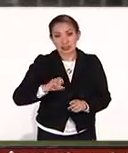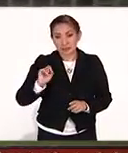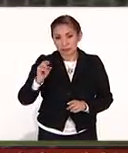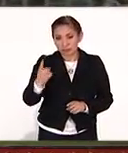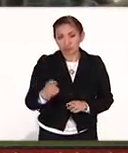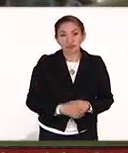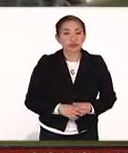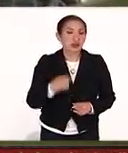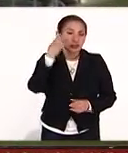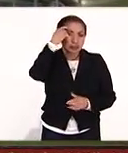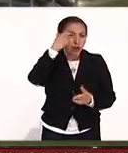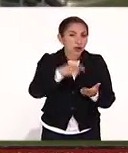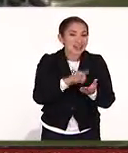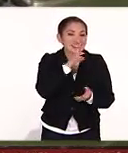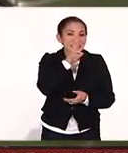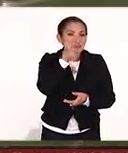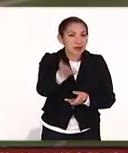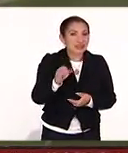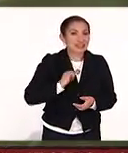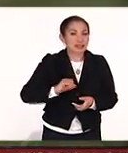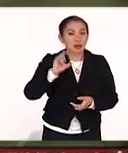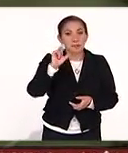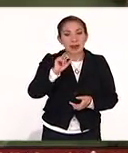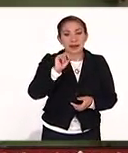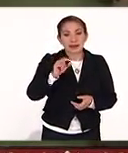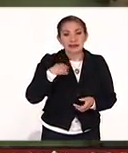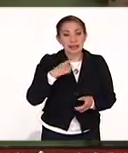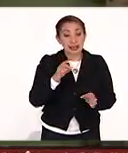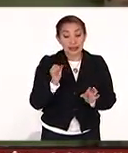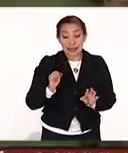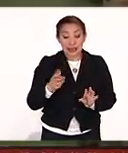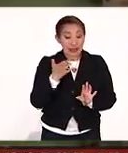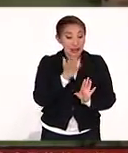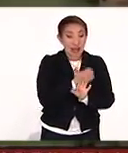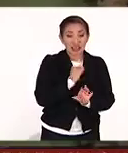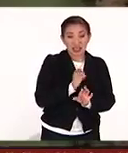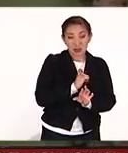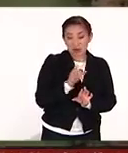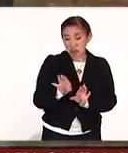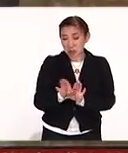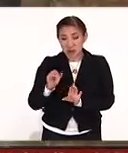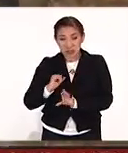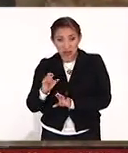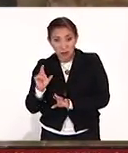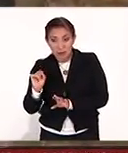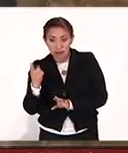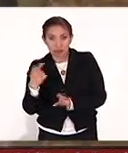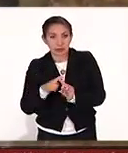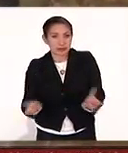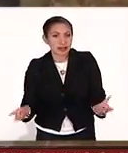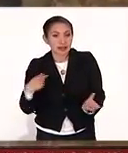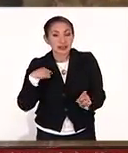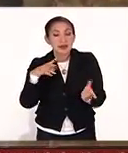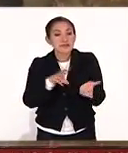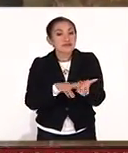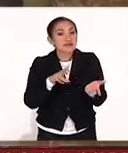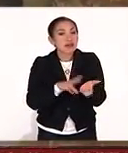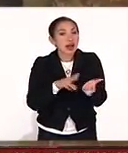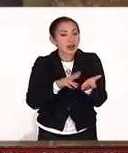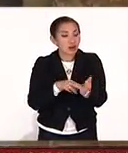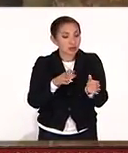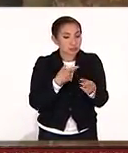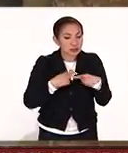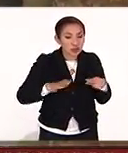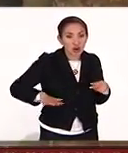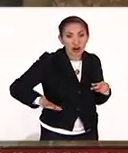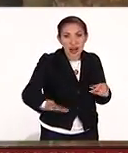Me parece que son respuestas del siglo XX a desafíos del siglo XXI y en ese sentido el valor cívico que está teniendo la sociedad